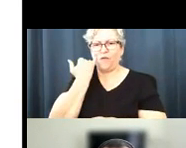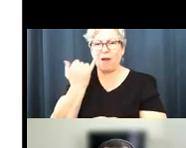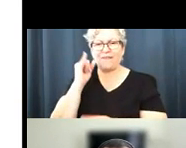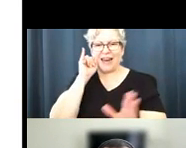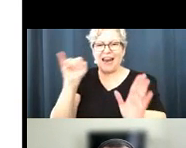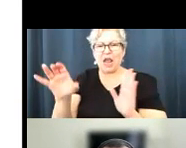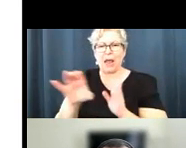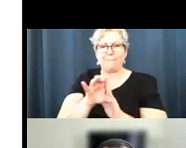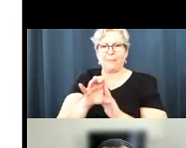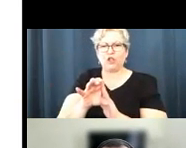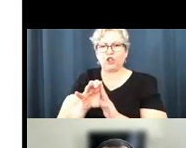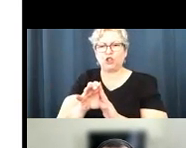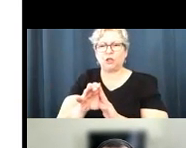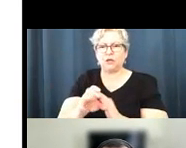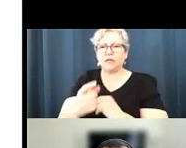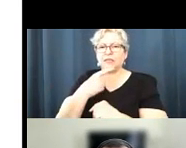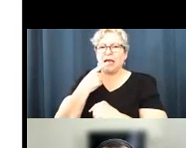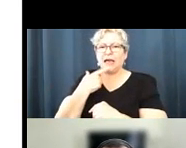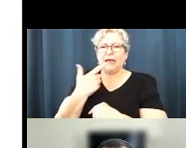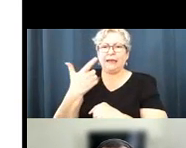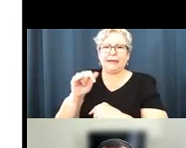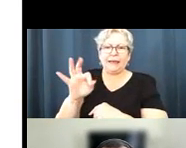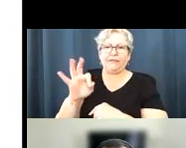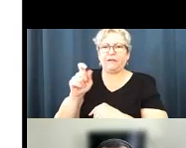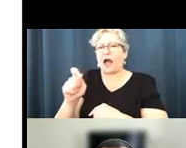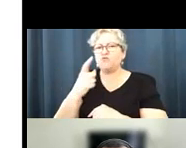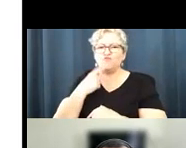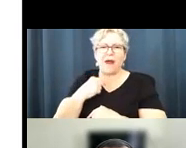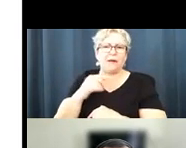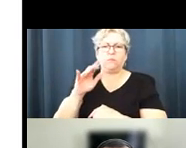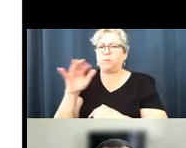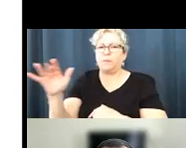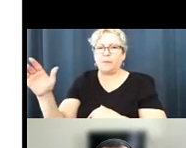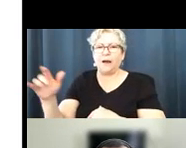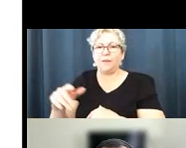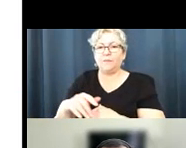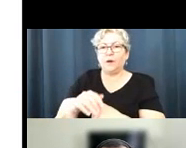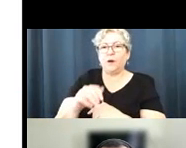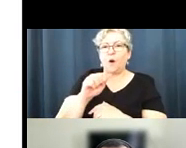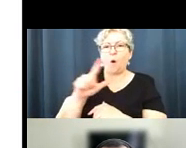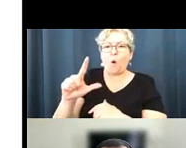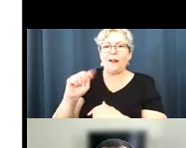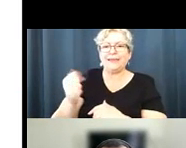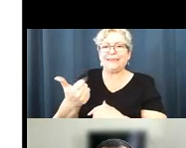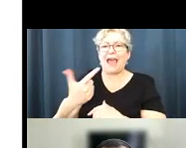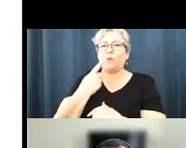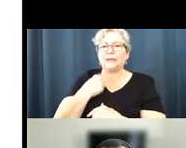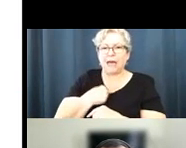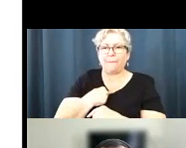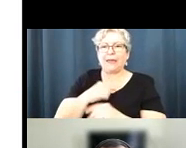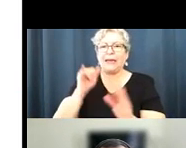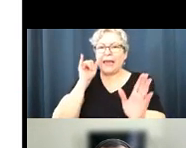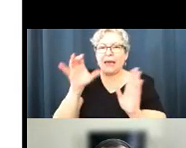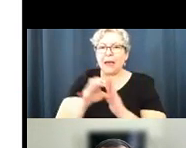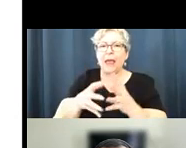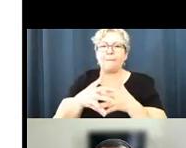el alt tag. Si usted tiene una imagen, y a lo mejor a mí me dice, una imagen, me lo dice, el alt tag me dice,